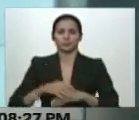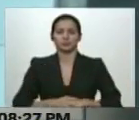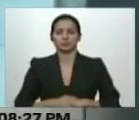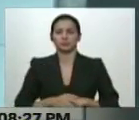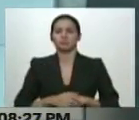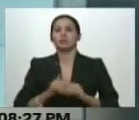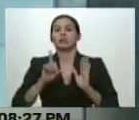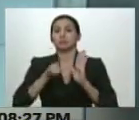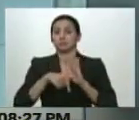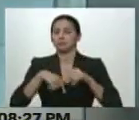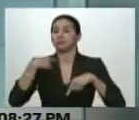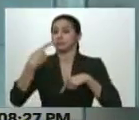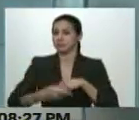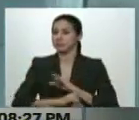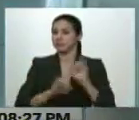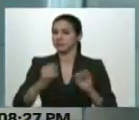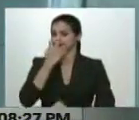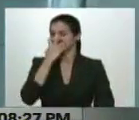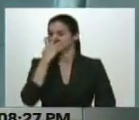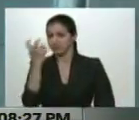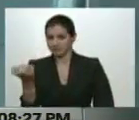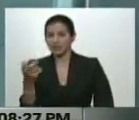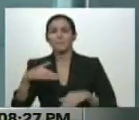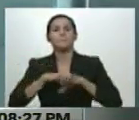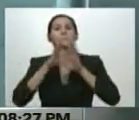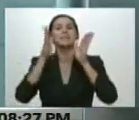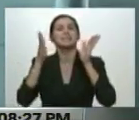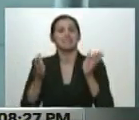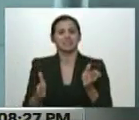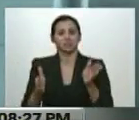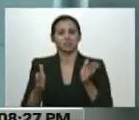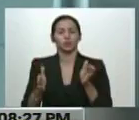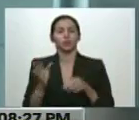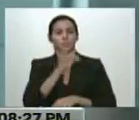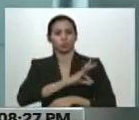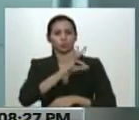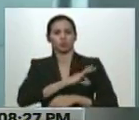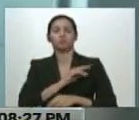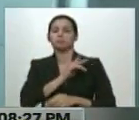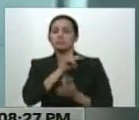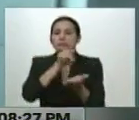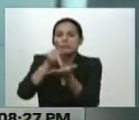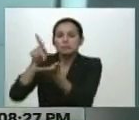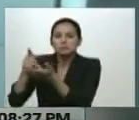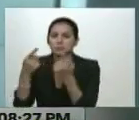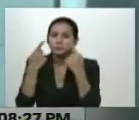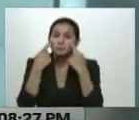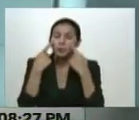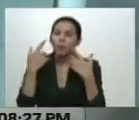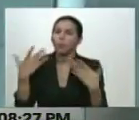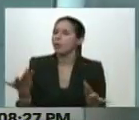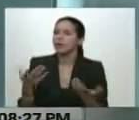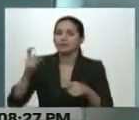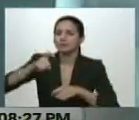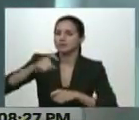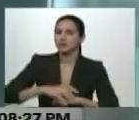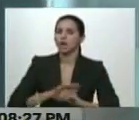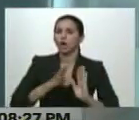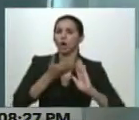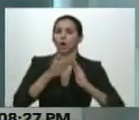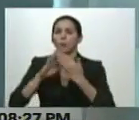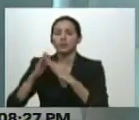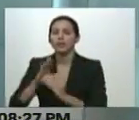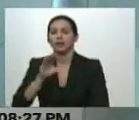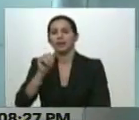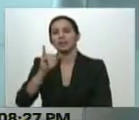Luego del recorrido y visita que realizaron los ministros del área social, fueron detectadas las necesidades prioritarias de la comunidad del sector